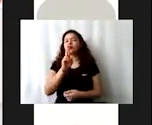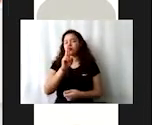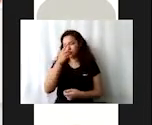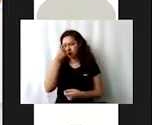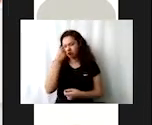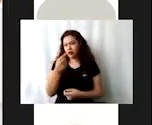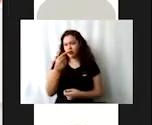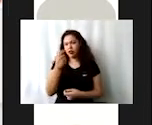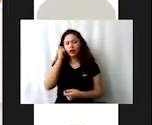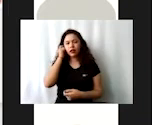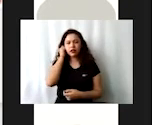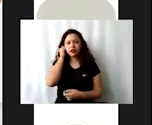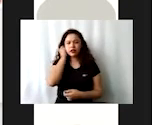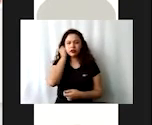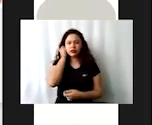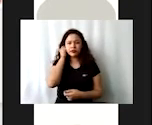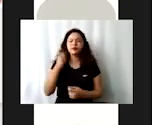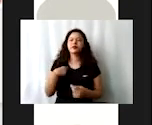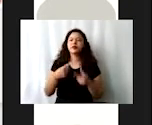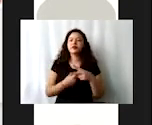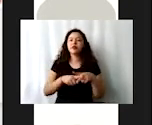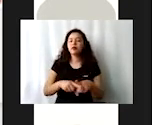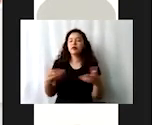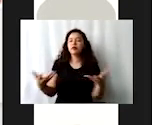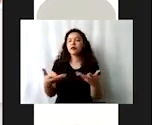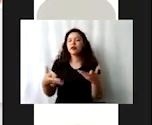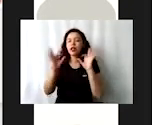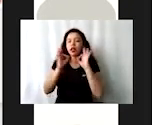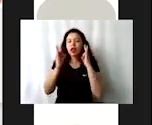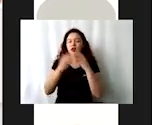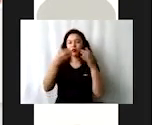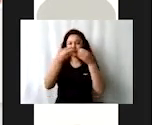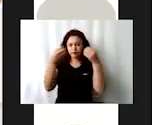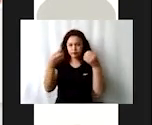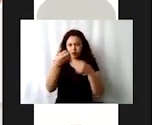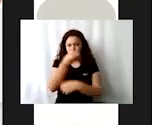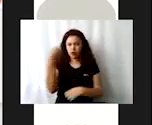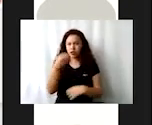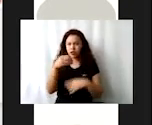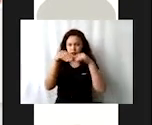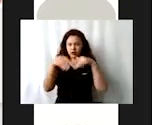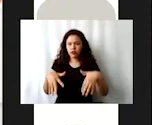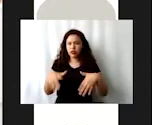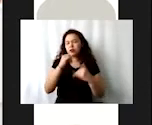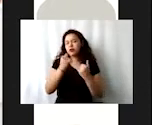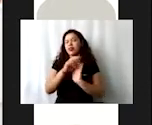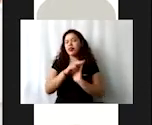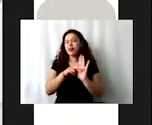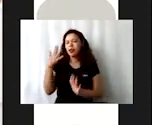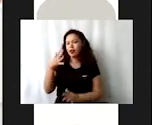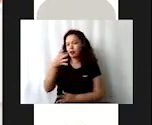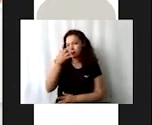esta introducción que hago de lo que es la estructura organizacional y, por supuesto, del video que acabamos de